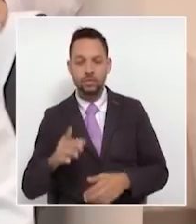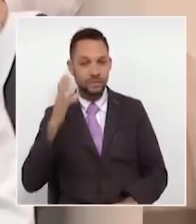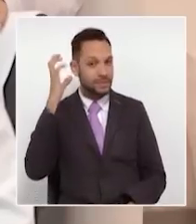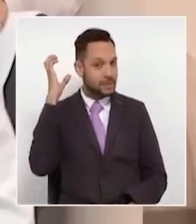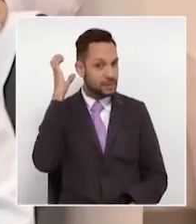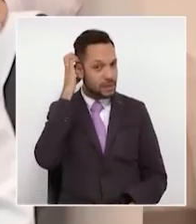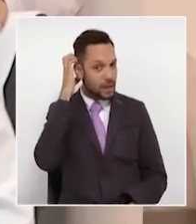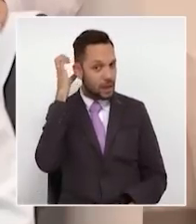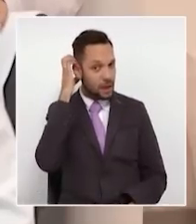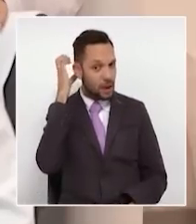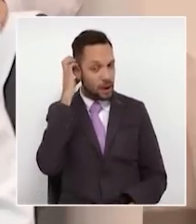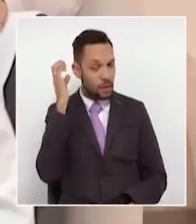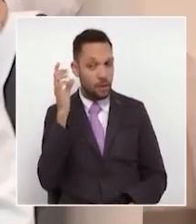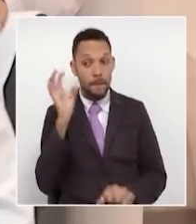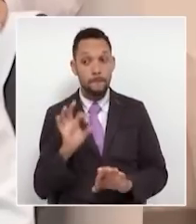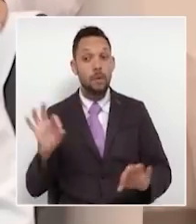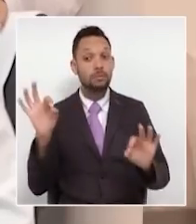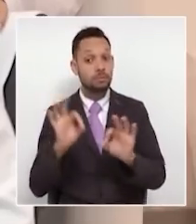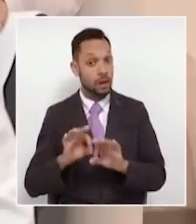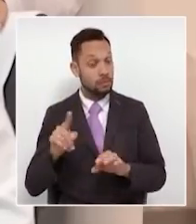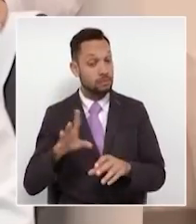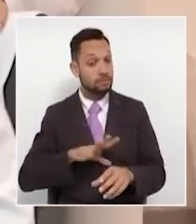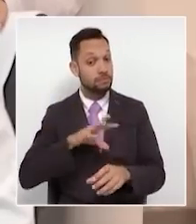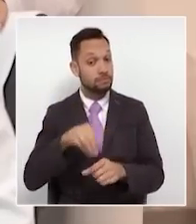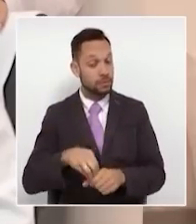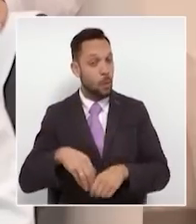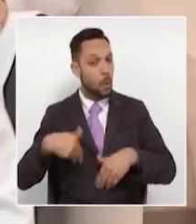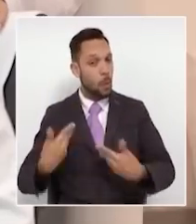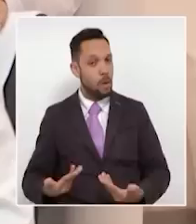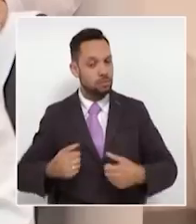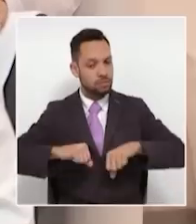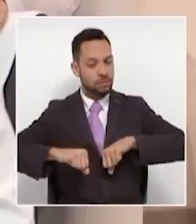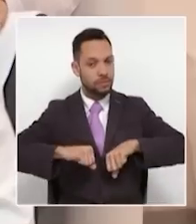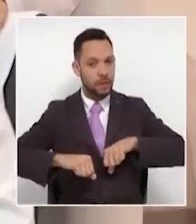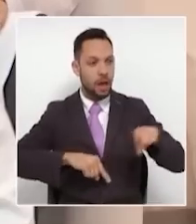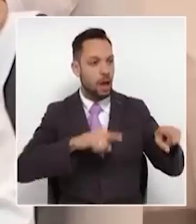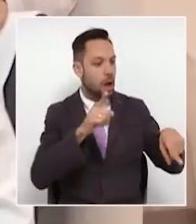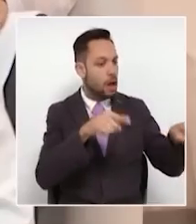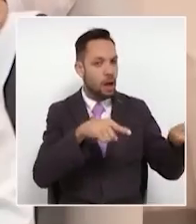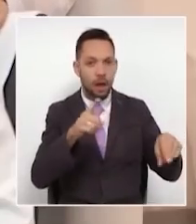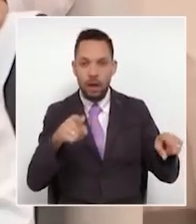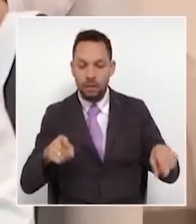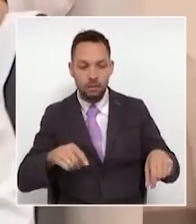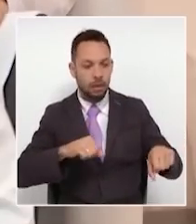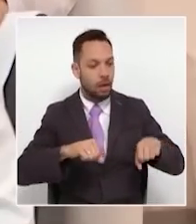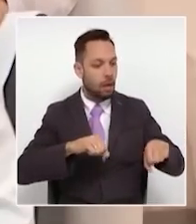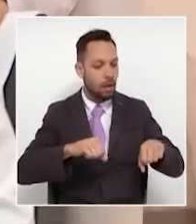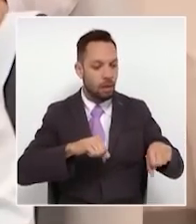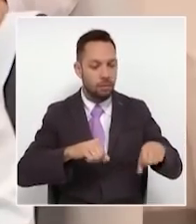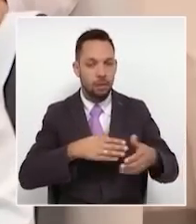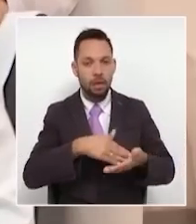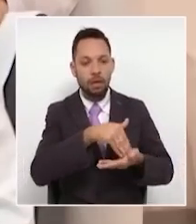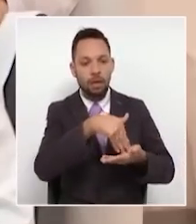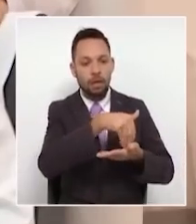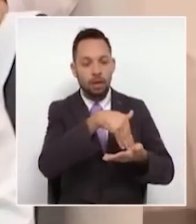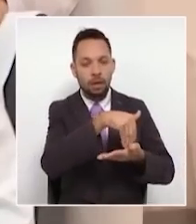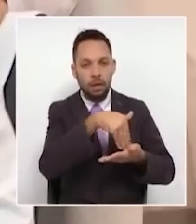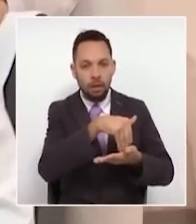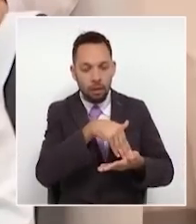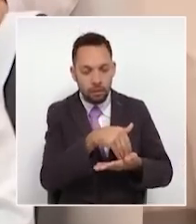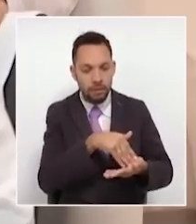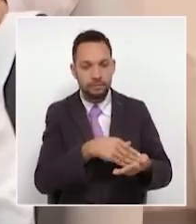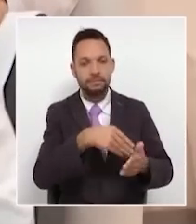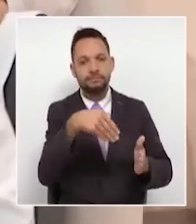y es muy importante porque sabemos que las funciones que no usamos si se van deteriorando entonces esta es la